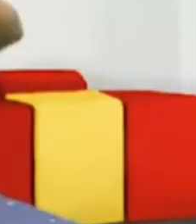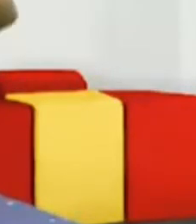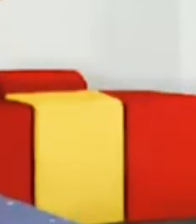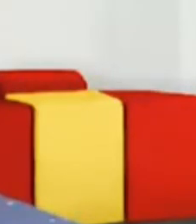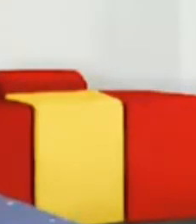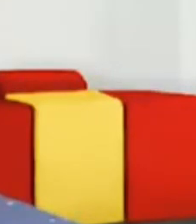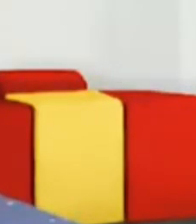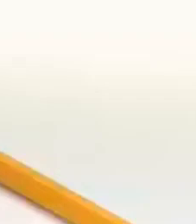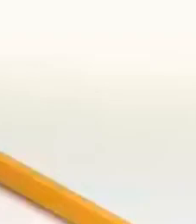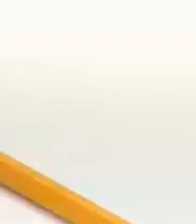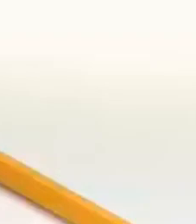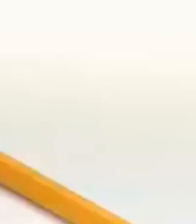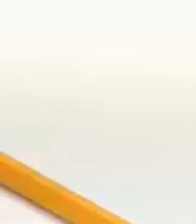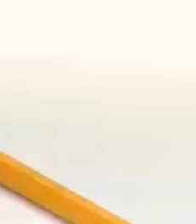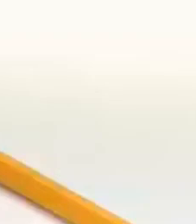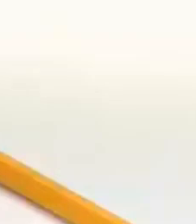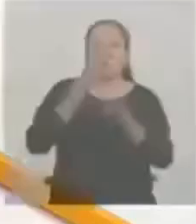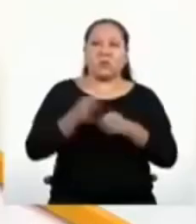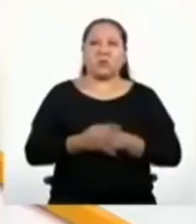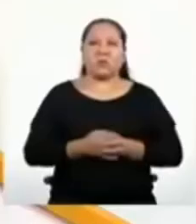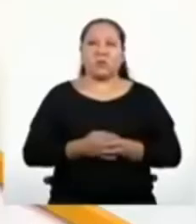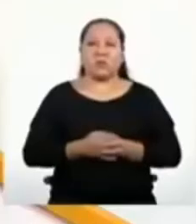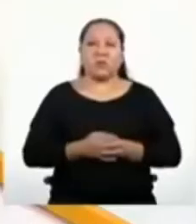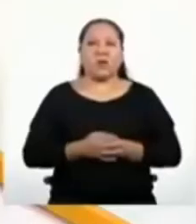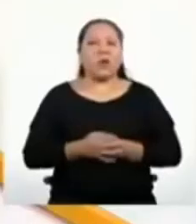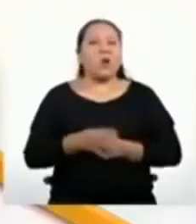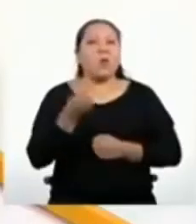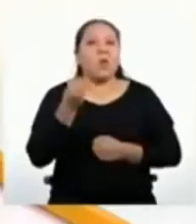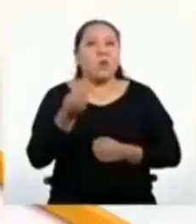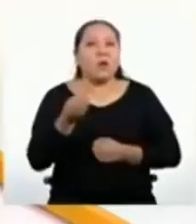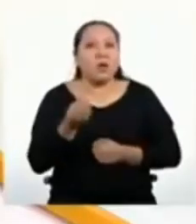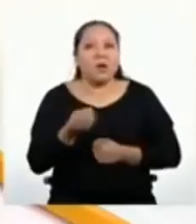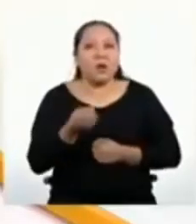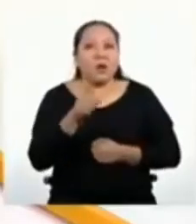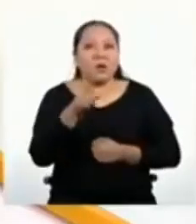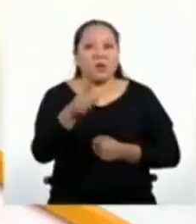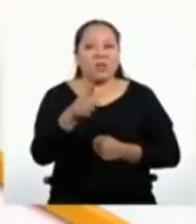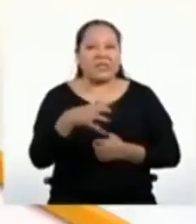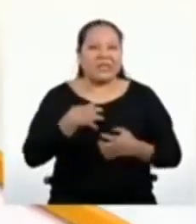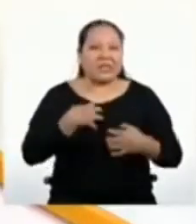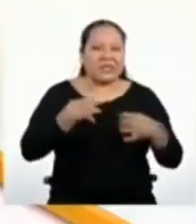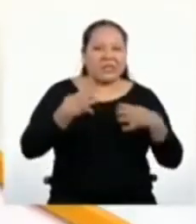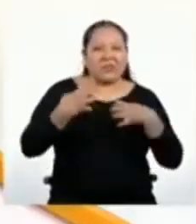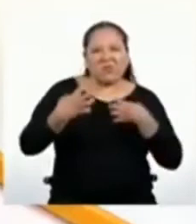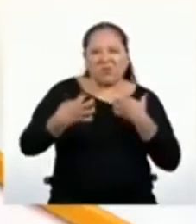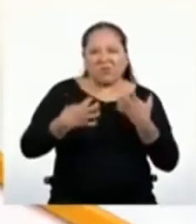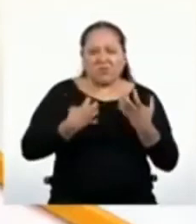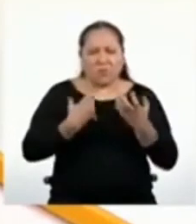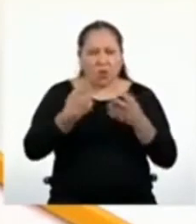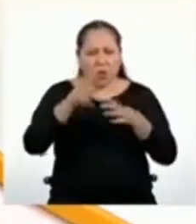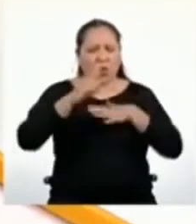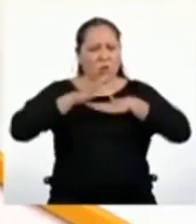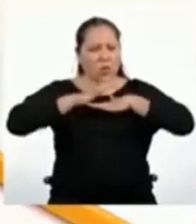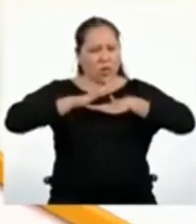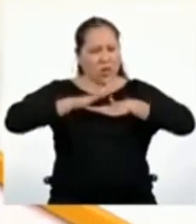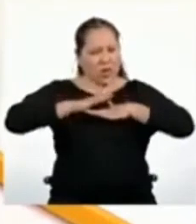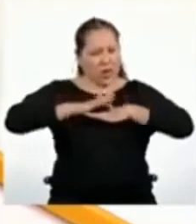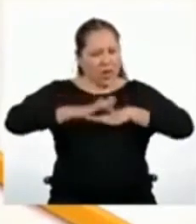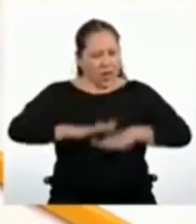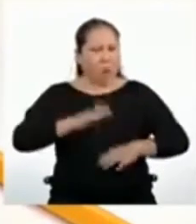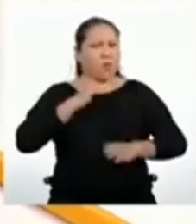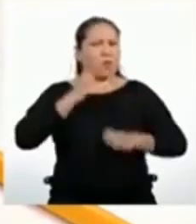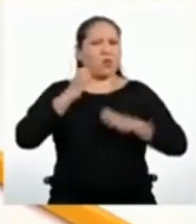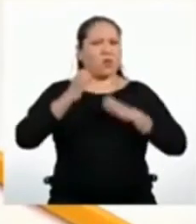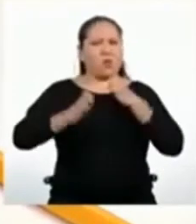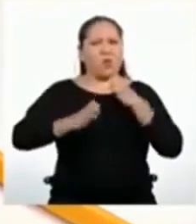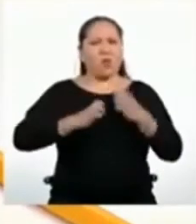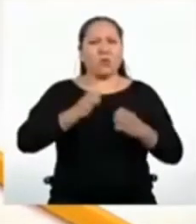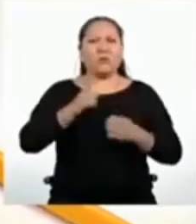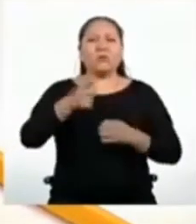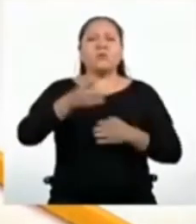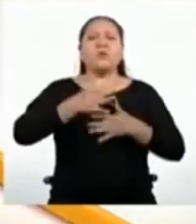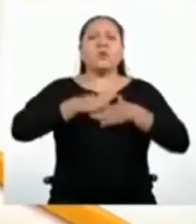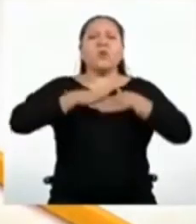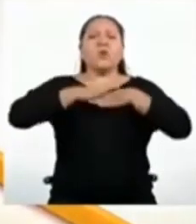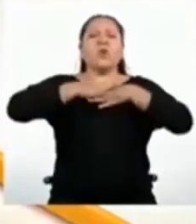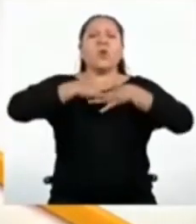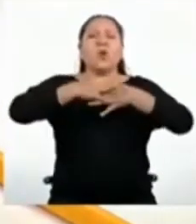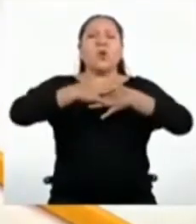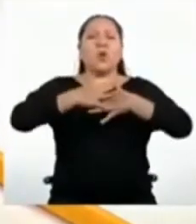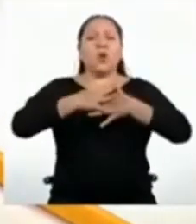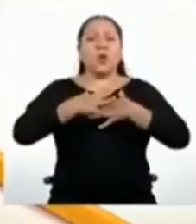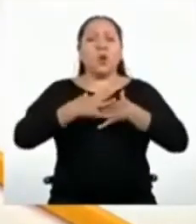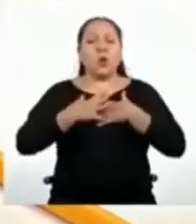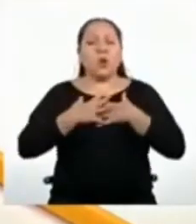porcina. ¿Por qué en vez de renegar, no calmas tus emociones? Haz tus respiraciones